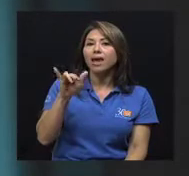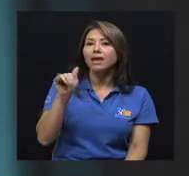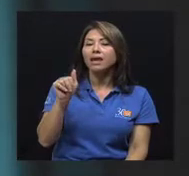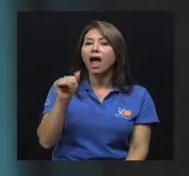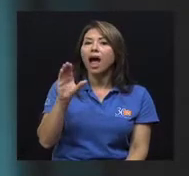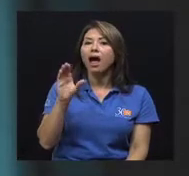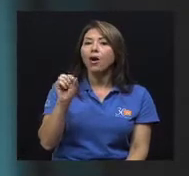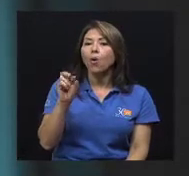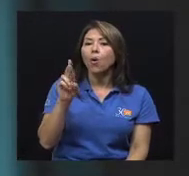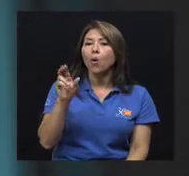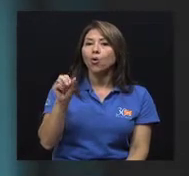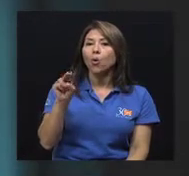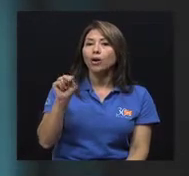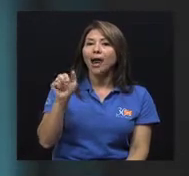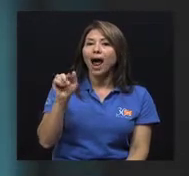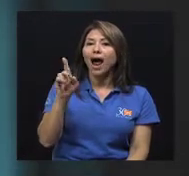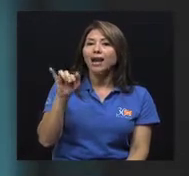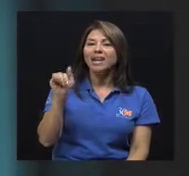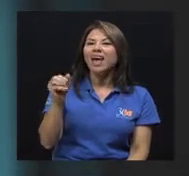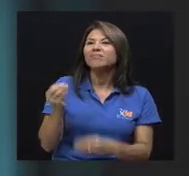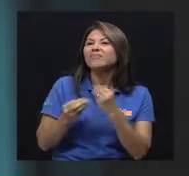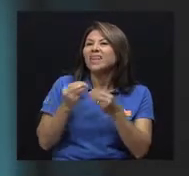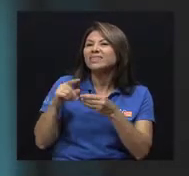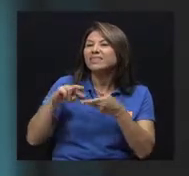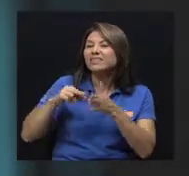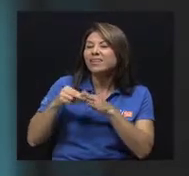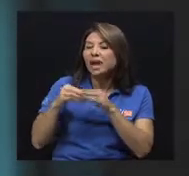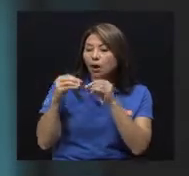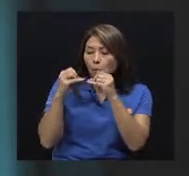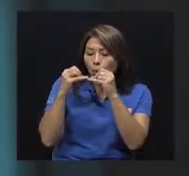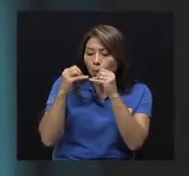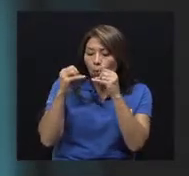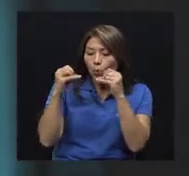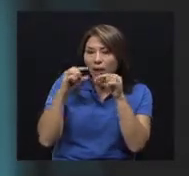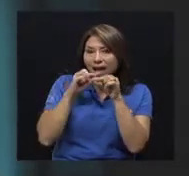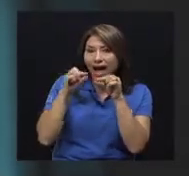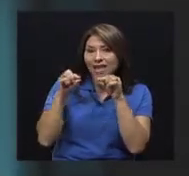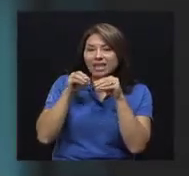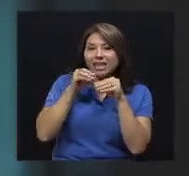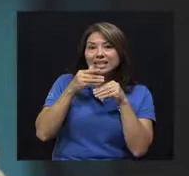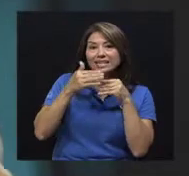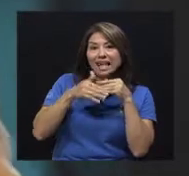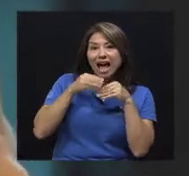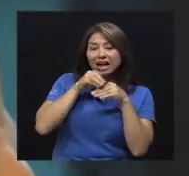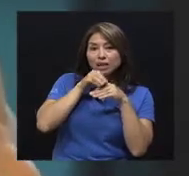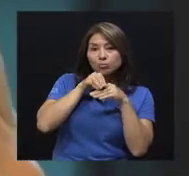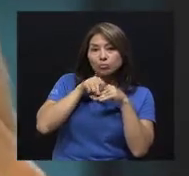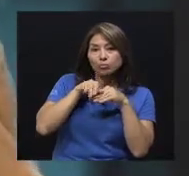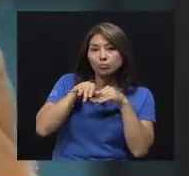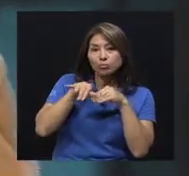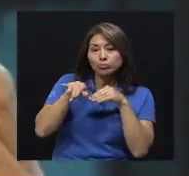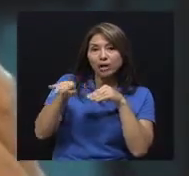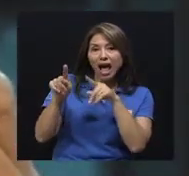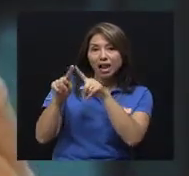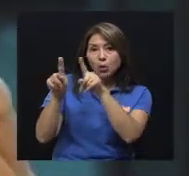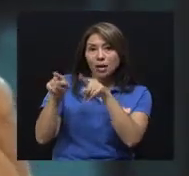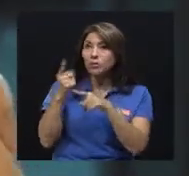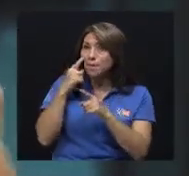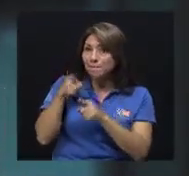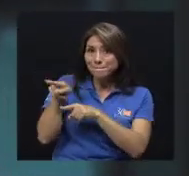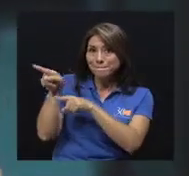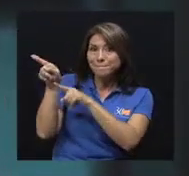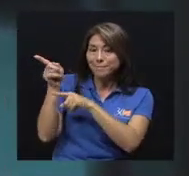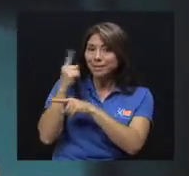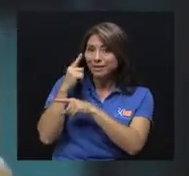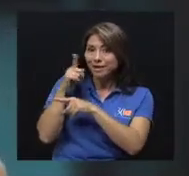¿okay?, por donde llega la sangre al corazón. Lo que sucede es que cuando nosotros nacemos está así de limpio, como